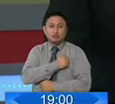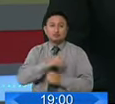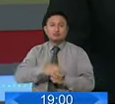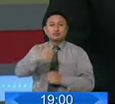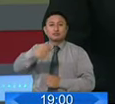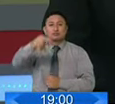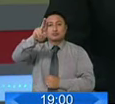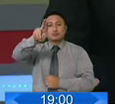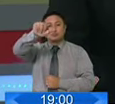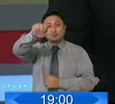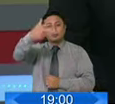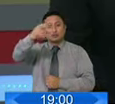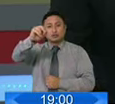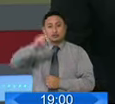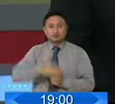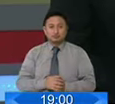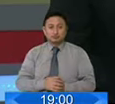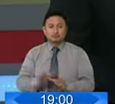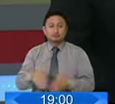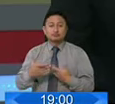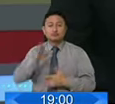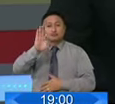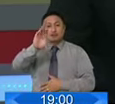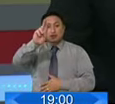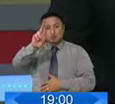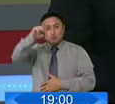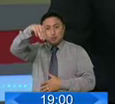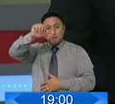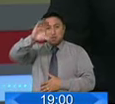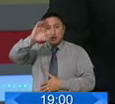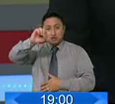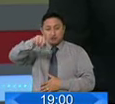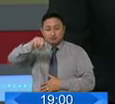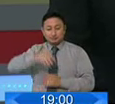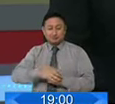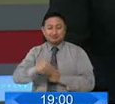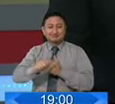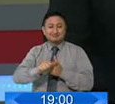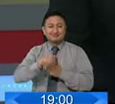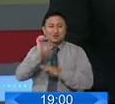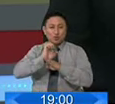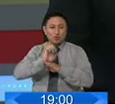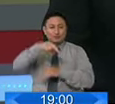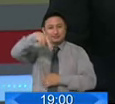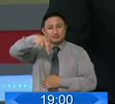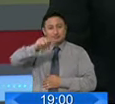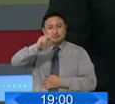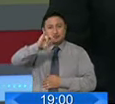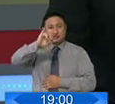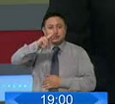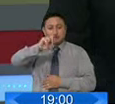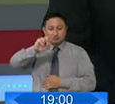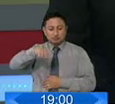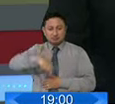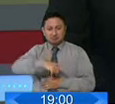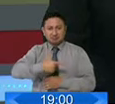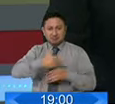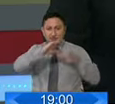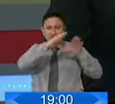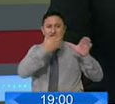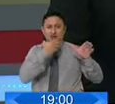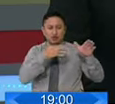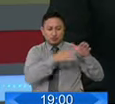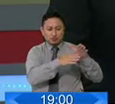alias Guacho. La operación se realizó en Tumaco, en el departamento de Nariño, en la frontera con el Ecuador. En los laboratorios hallaron hornos,